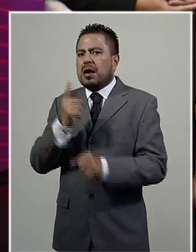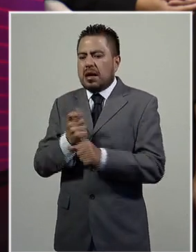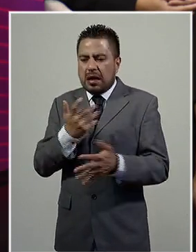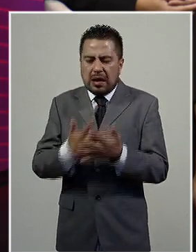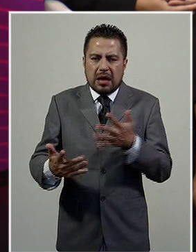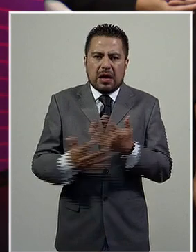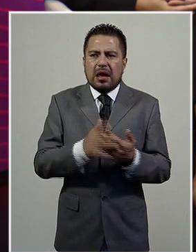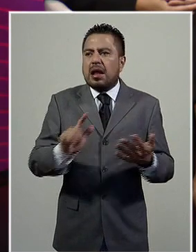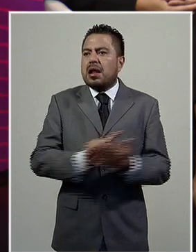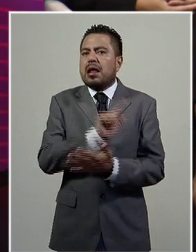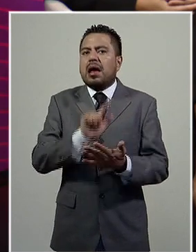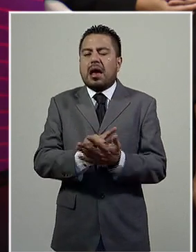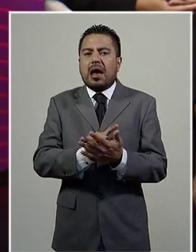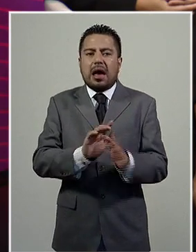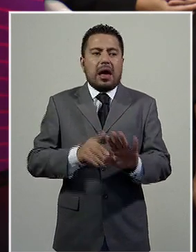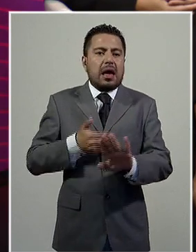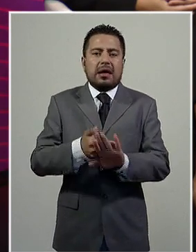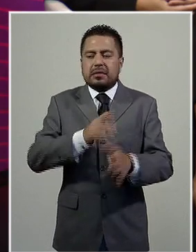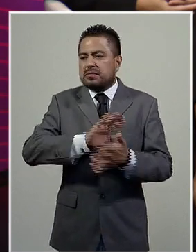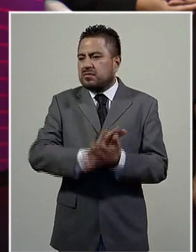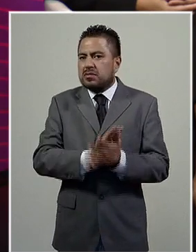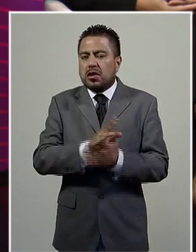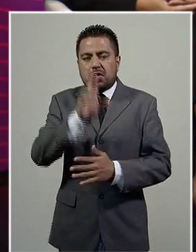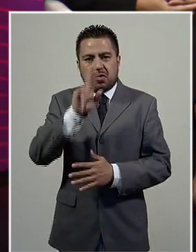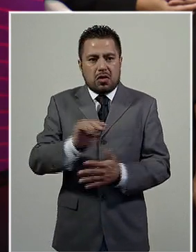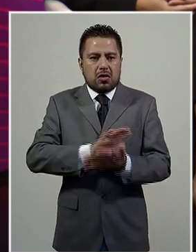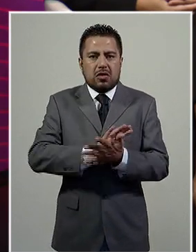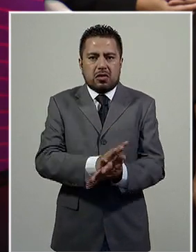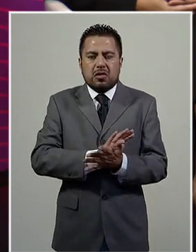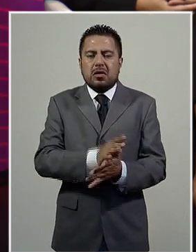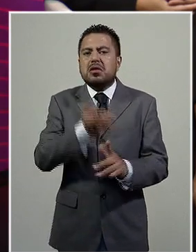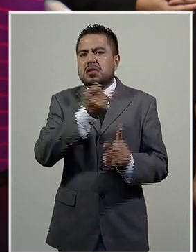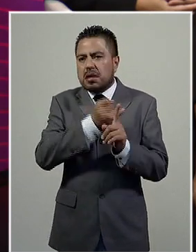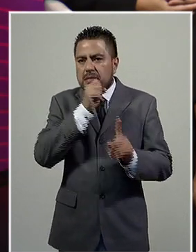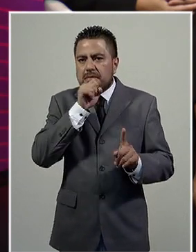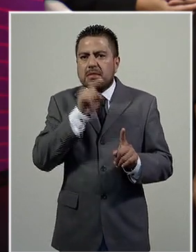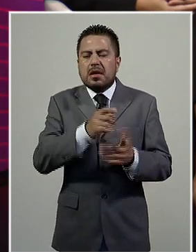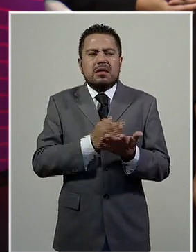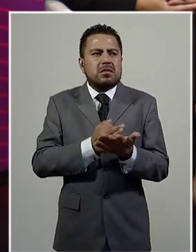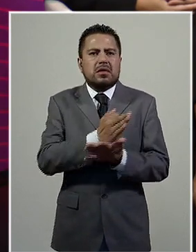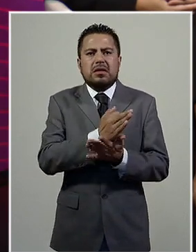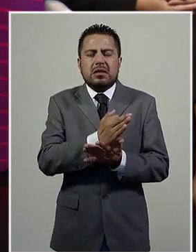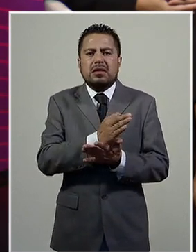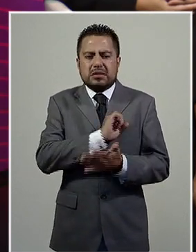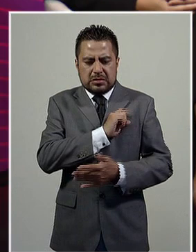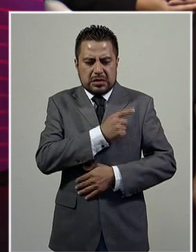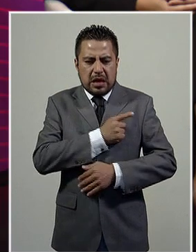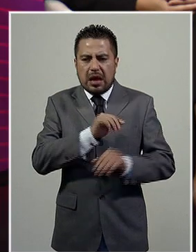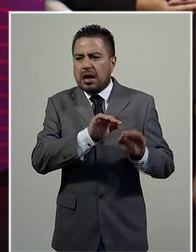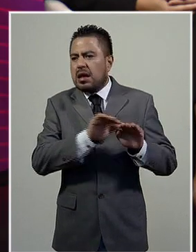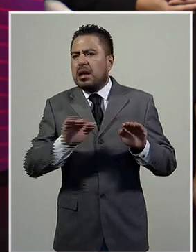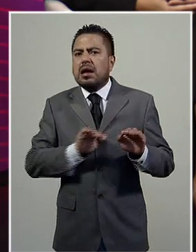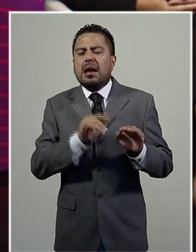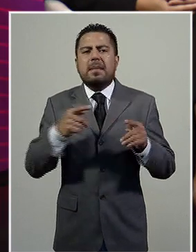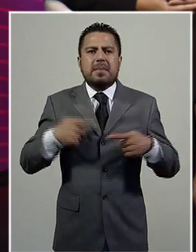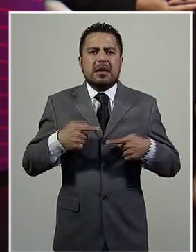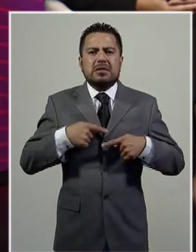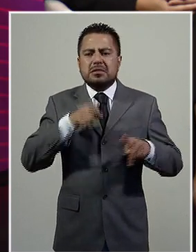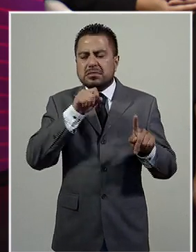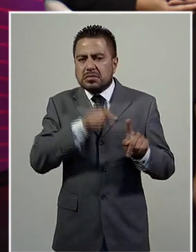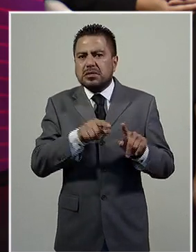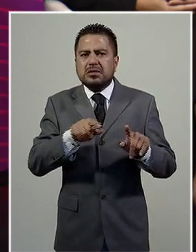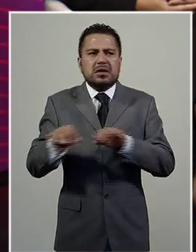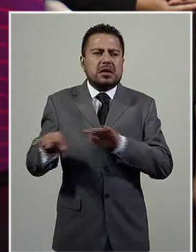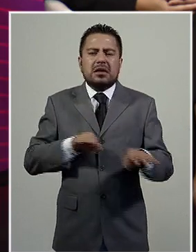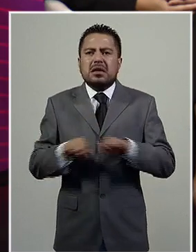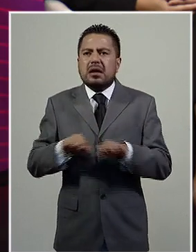mano sobre leyes de antidiscriminación, de no discriminación y también el lineamiento sanitario vigente para las personas que se dediquen o se